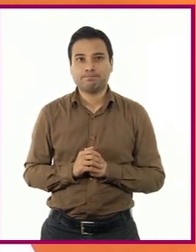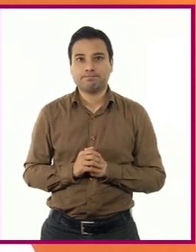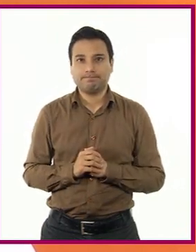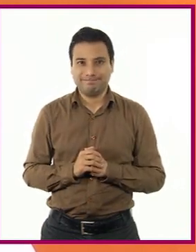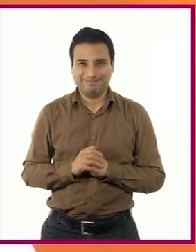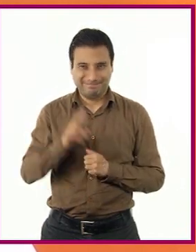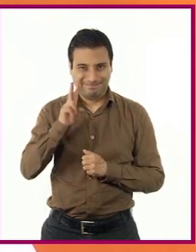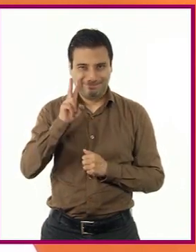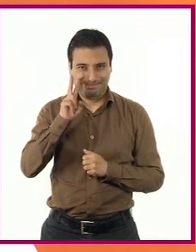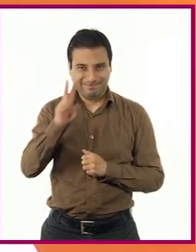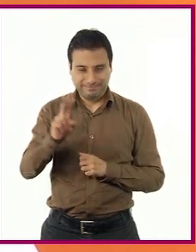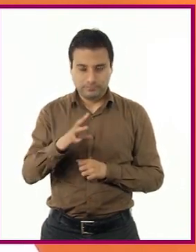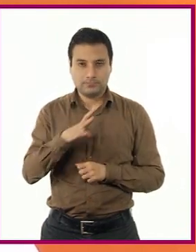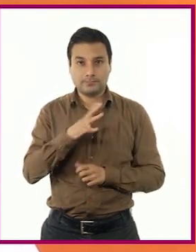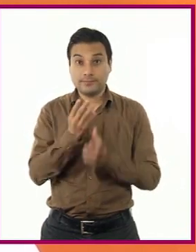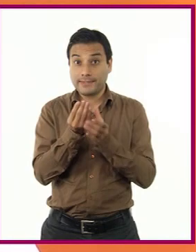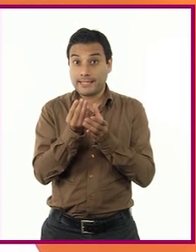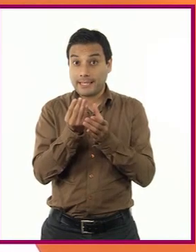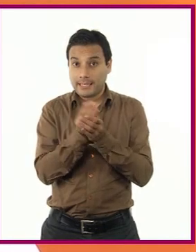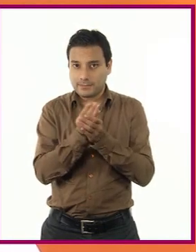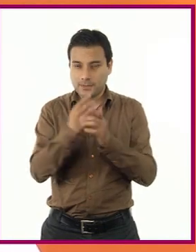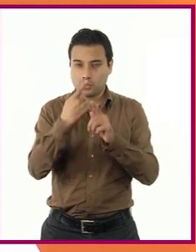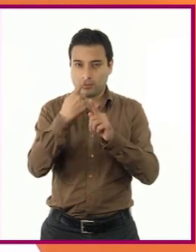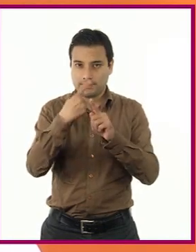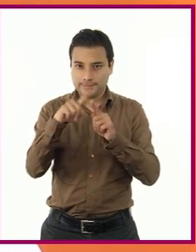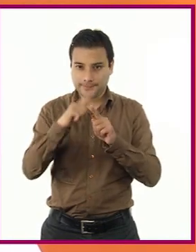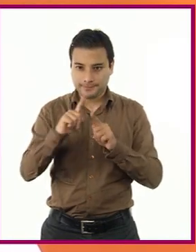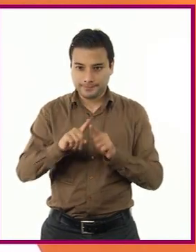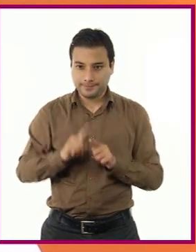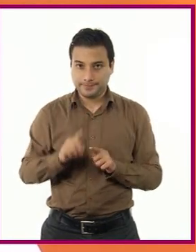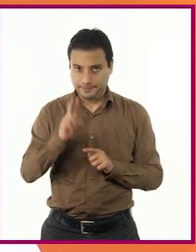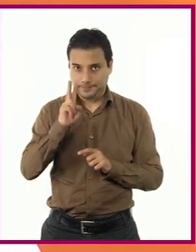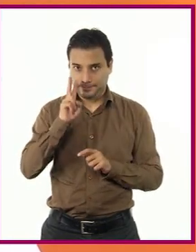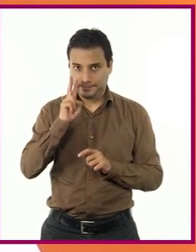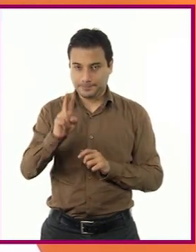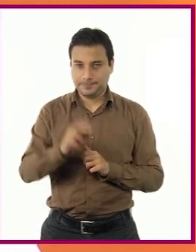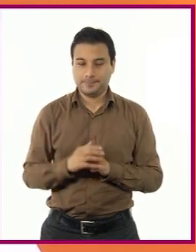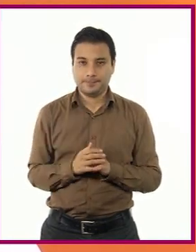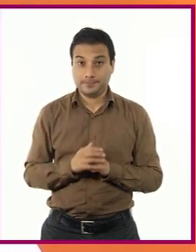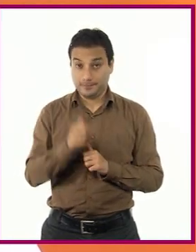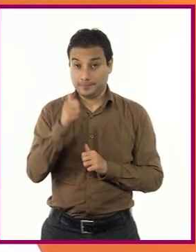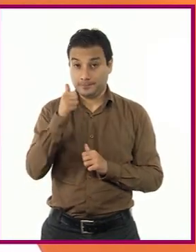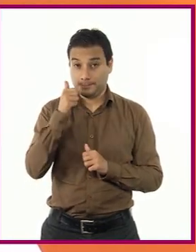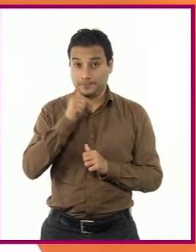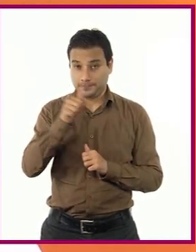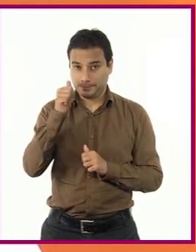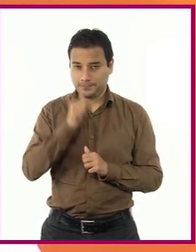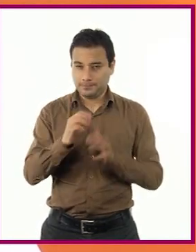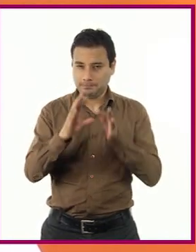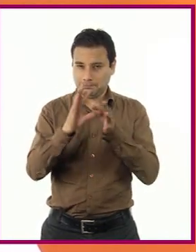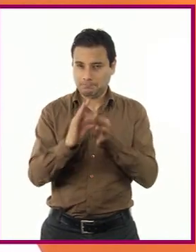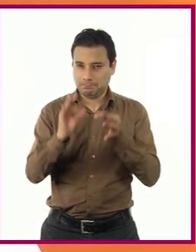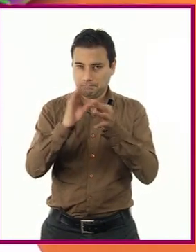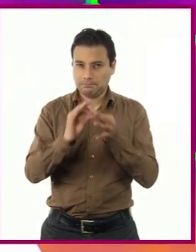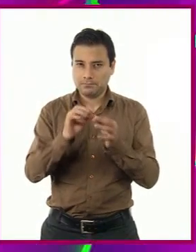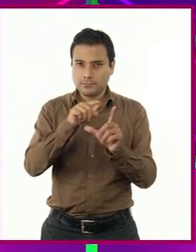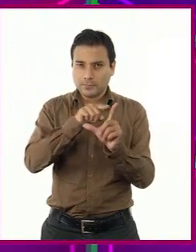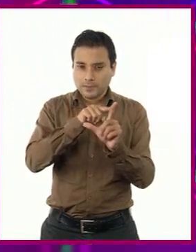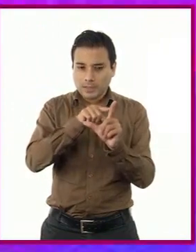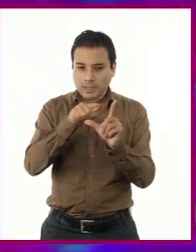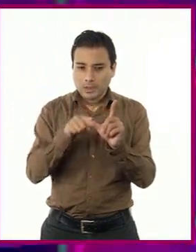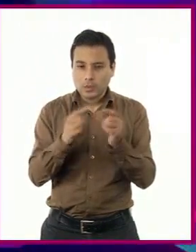planteado, se clasifican como se muestra a continuación, indicando en cada caso cuáles serían los ángulos